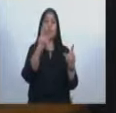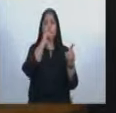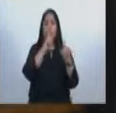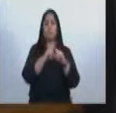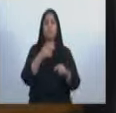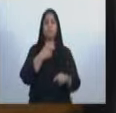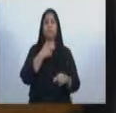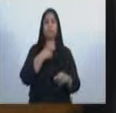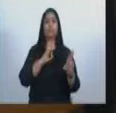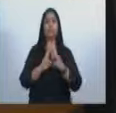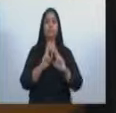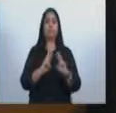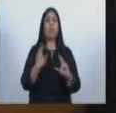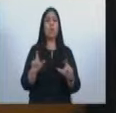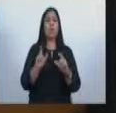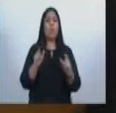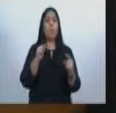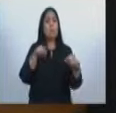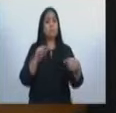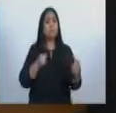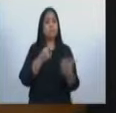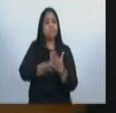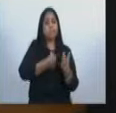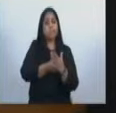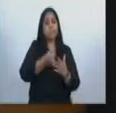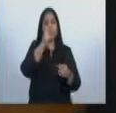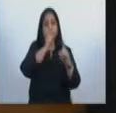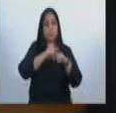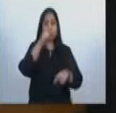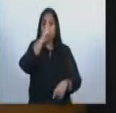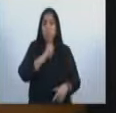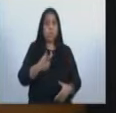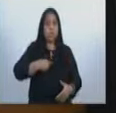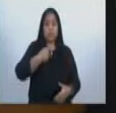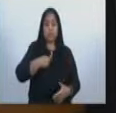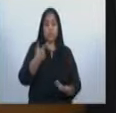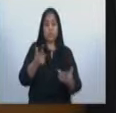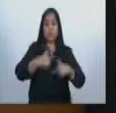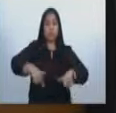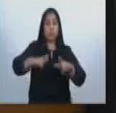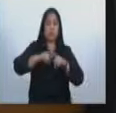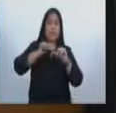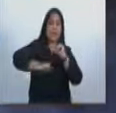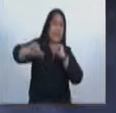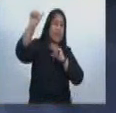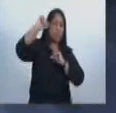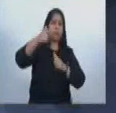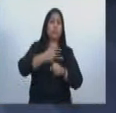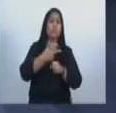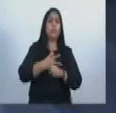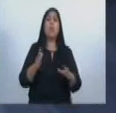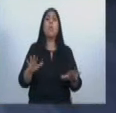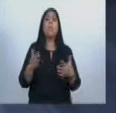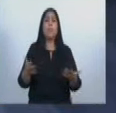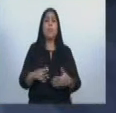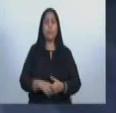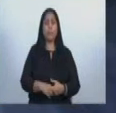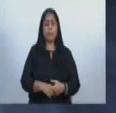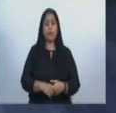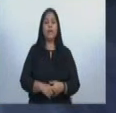relación Cómo se está enfrentando la escasez de maestros en áreas remotas de Guatemala